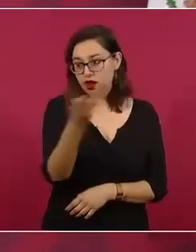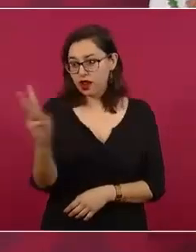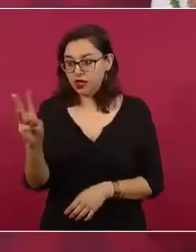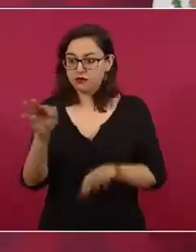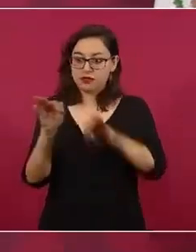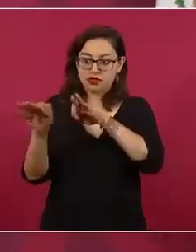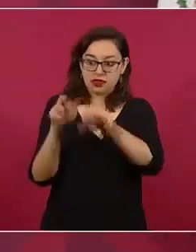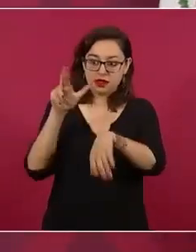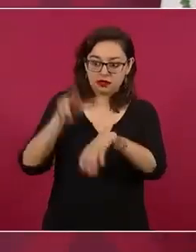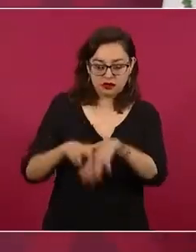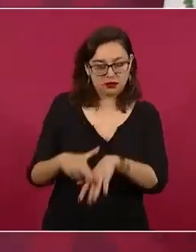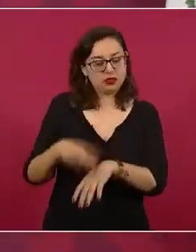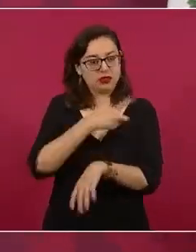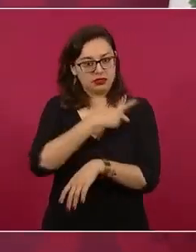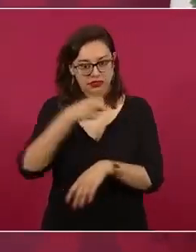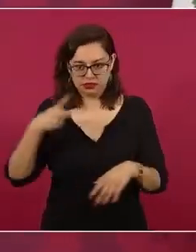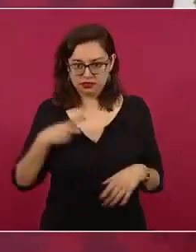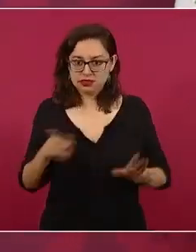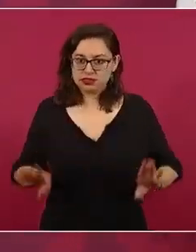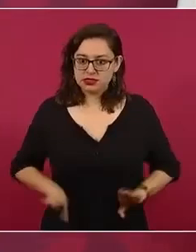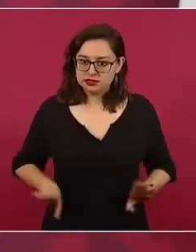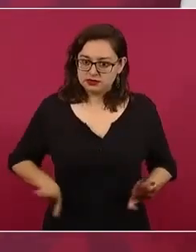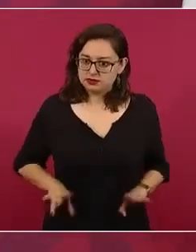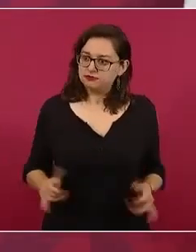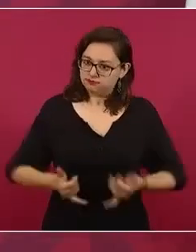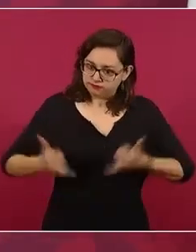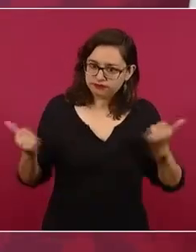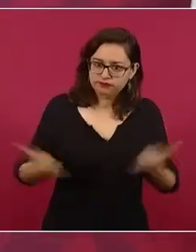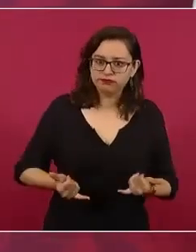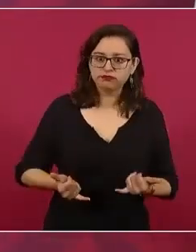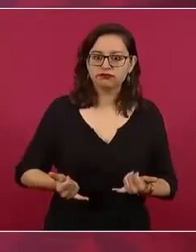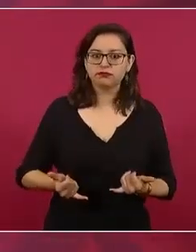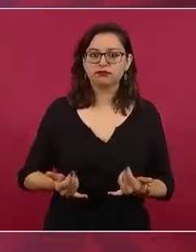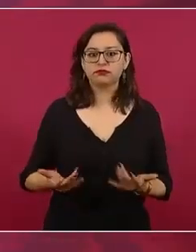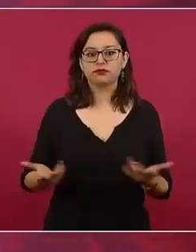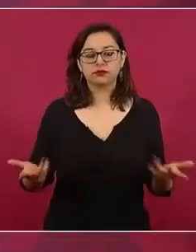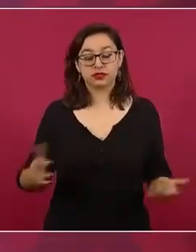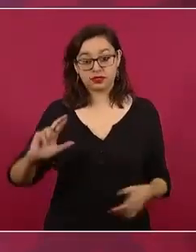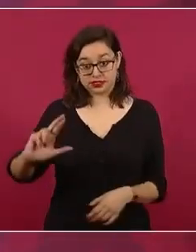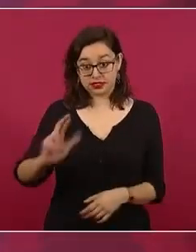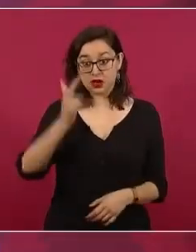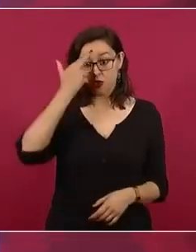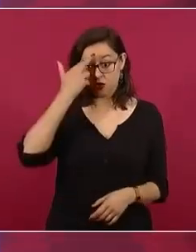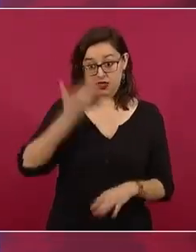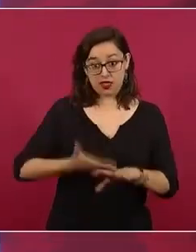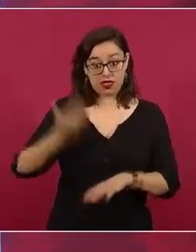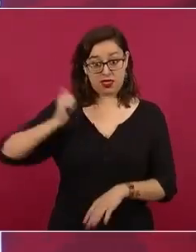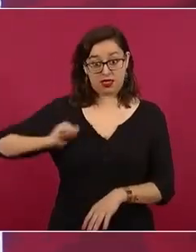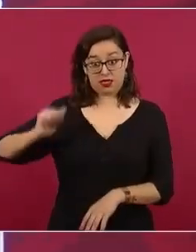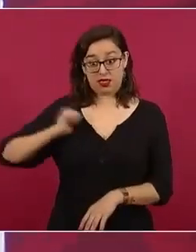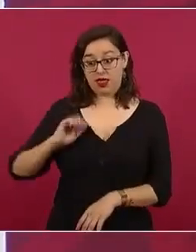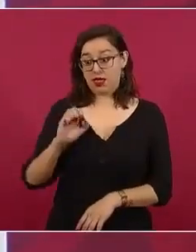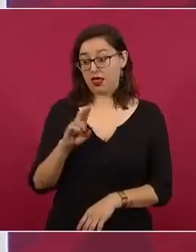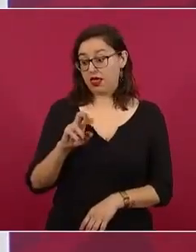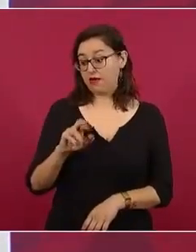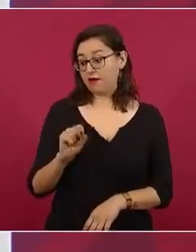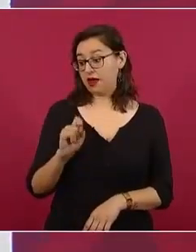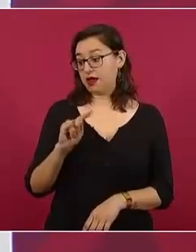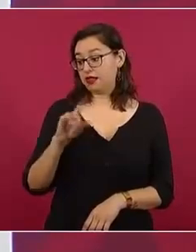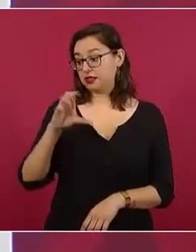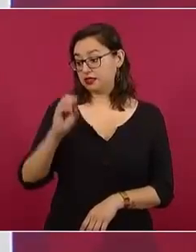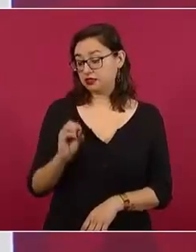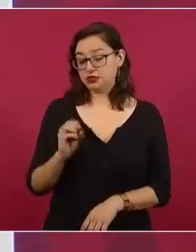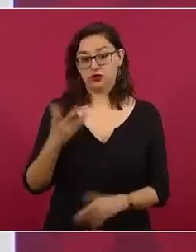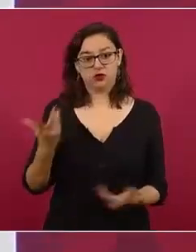trabajadores del sindicato de la UNAM, a Evaristo Pérez Arriola, uno de los fundadores